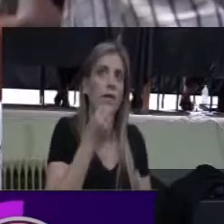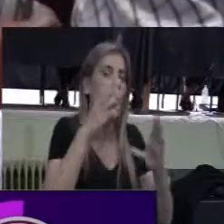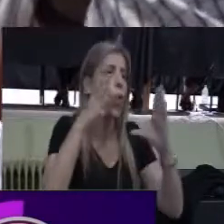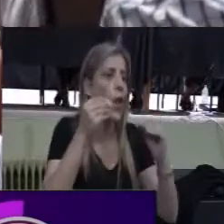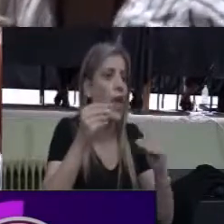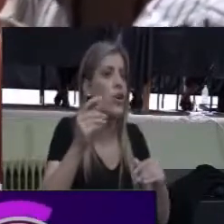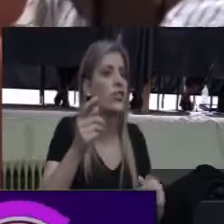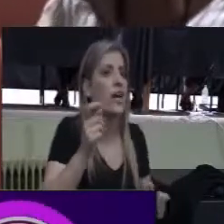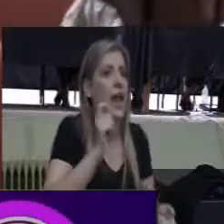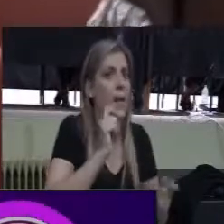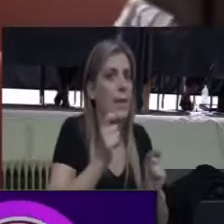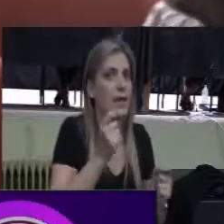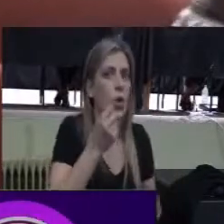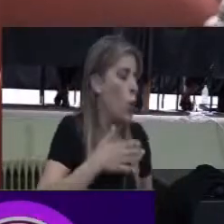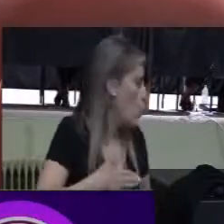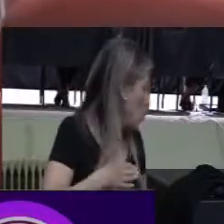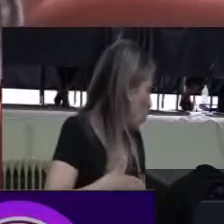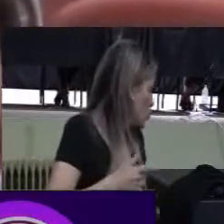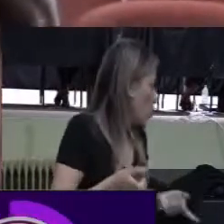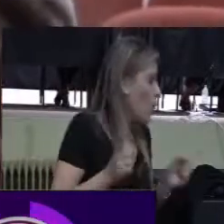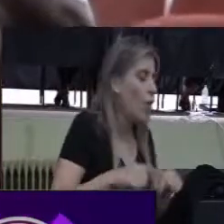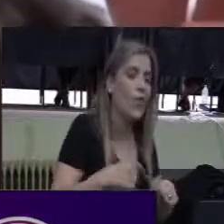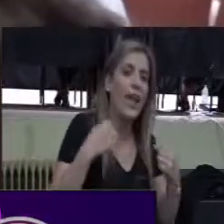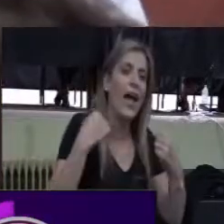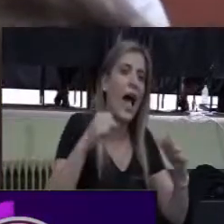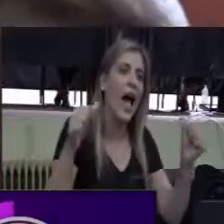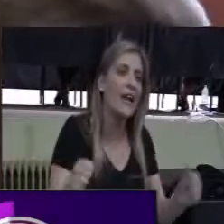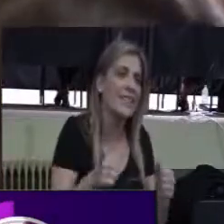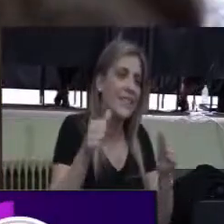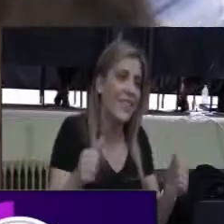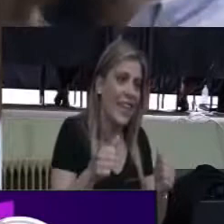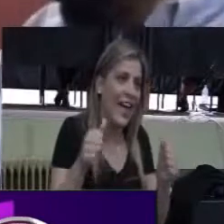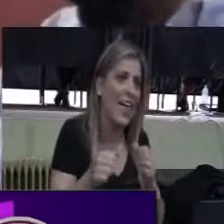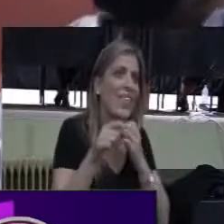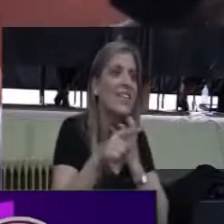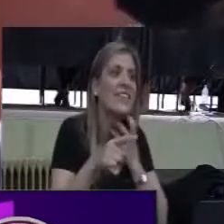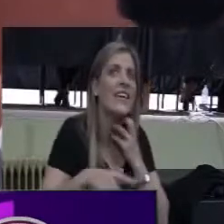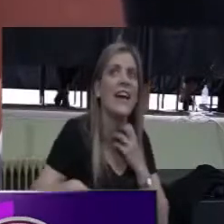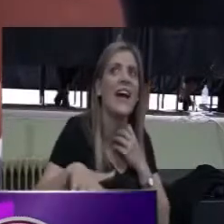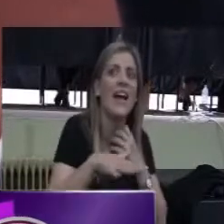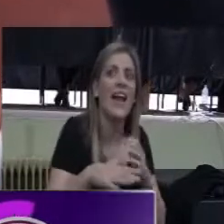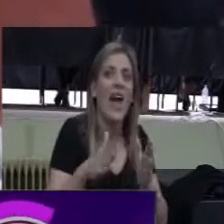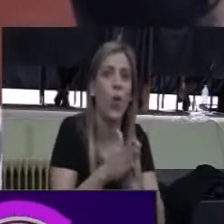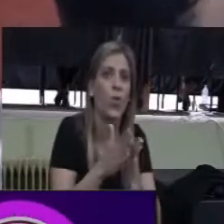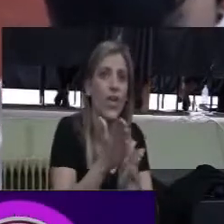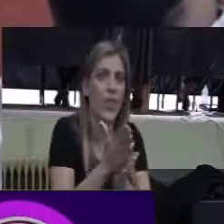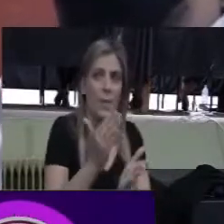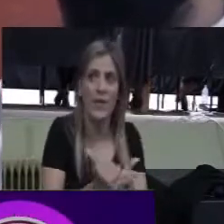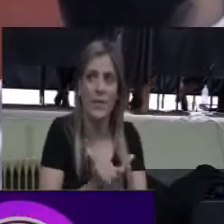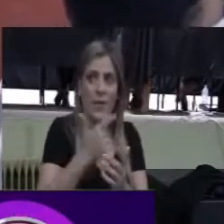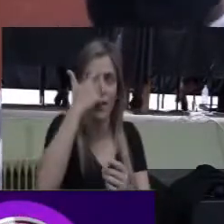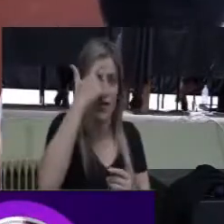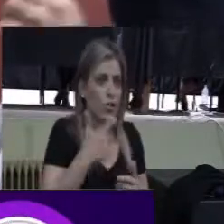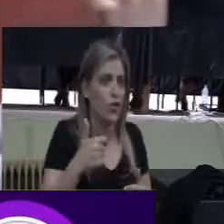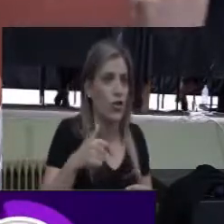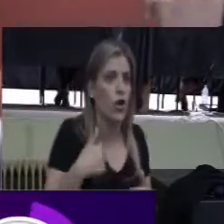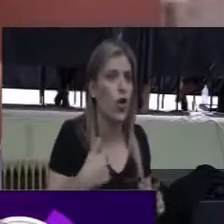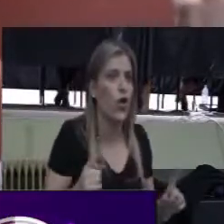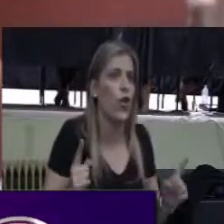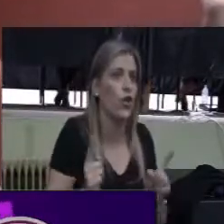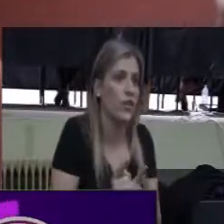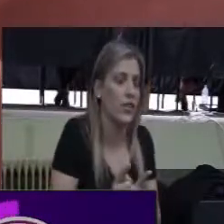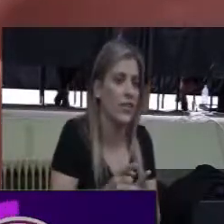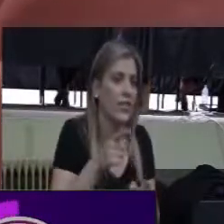ellas quienes se puedan manifestar en este momento. También consideramos que es algo simbólico que